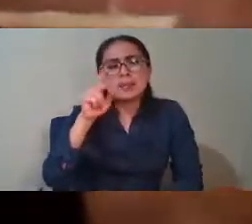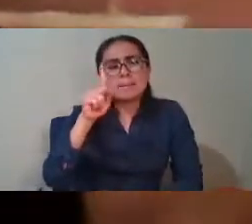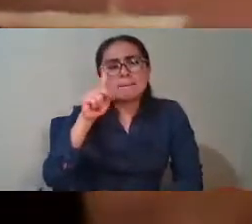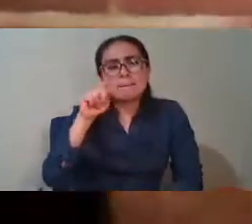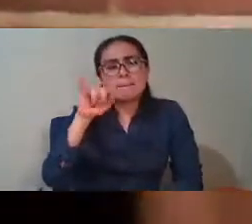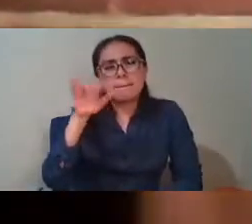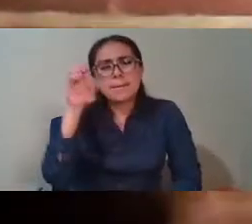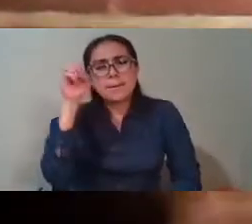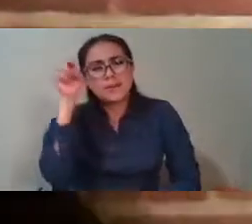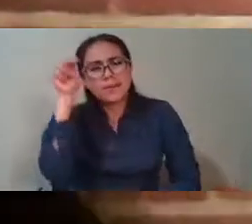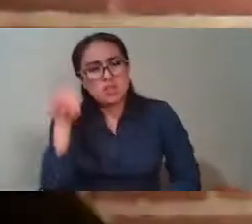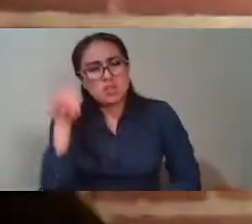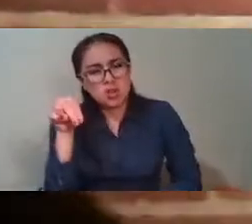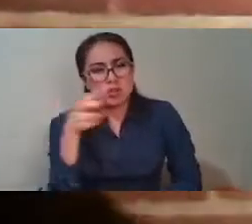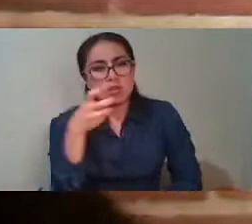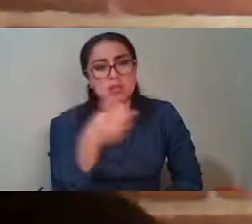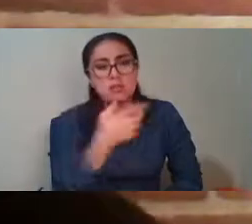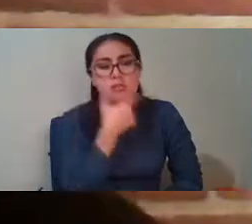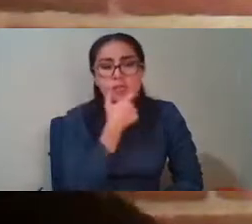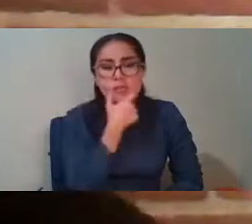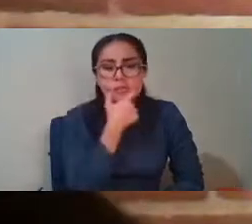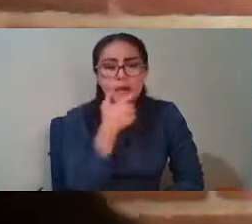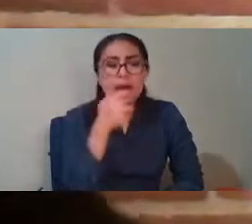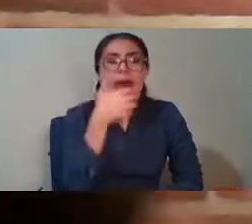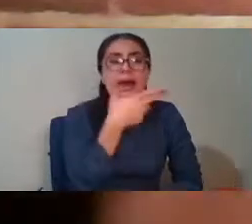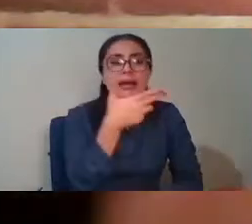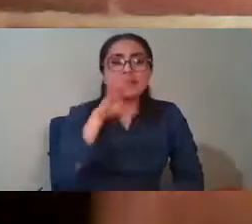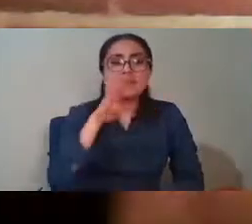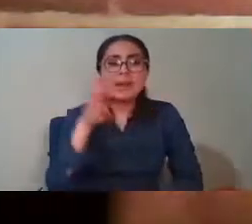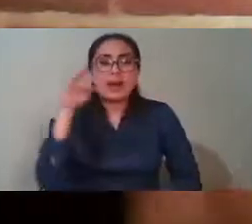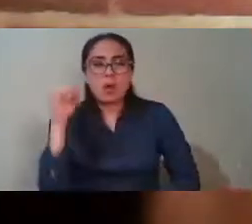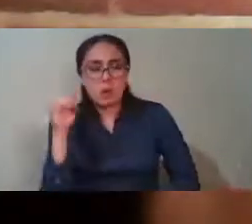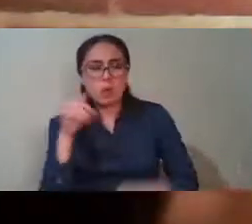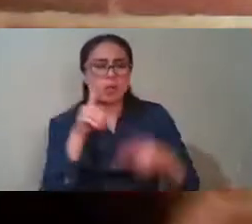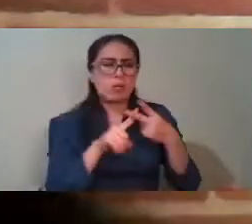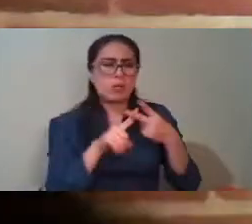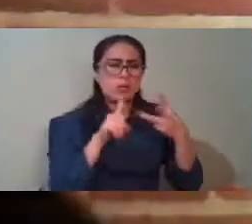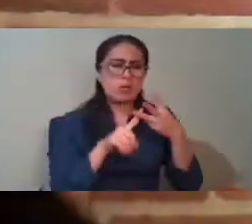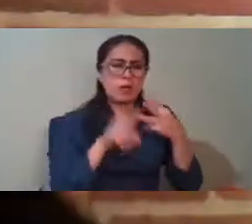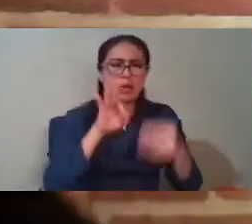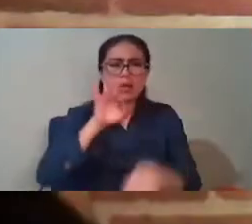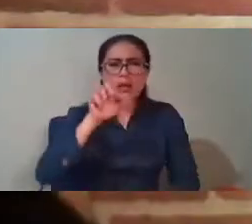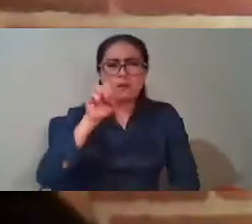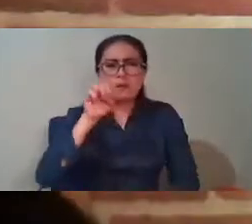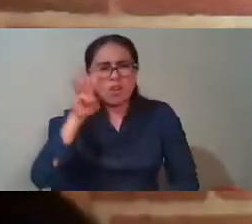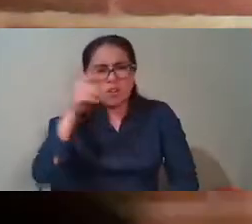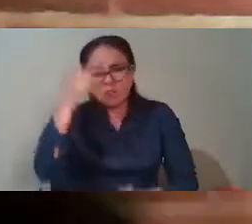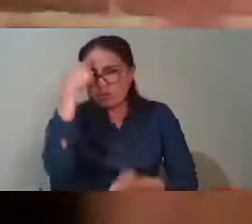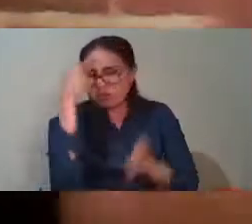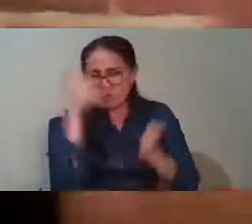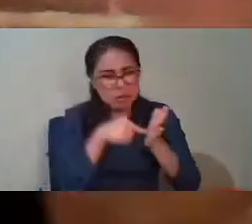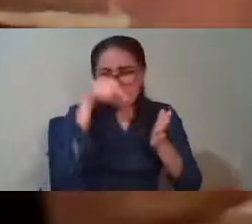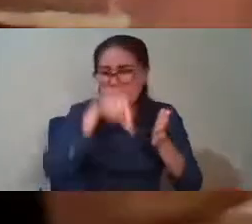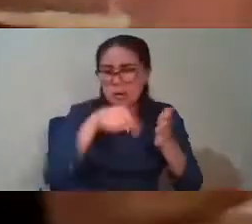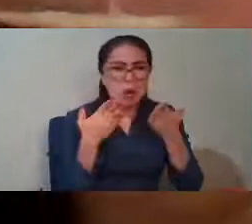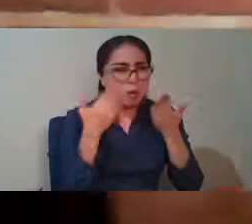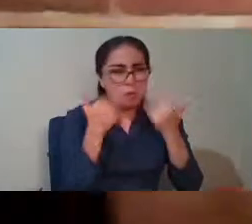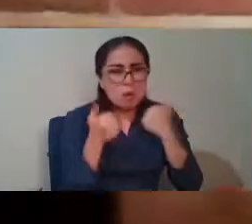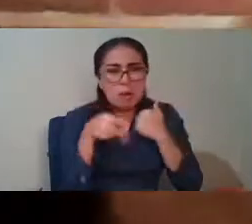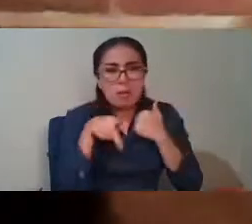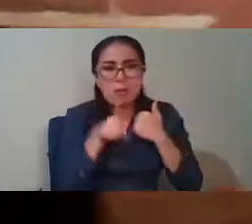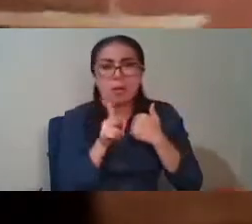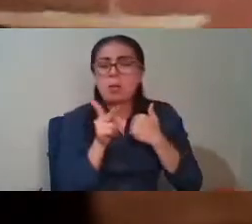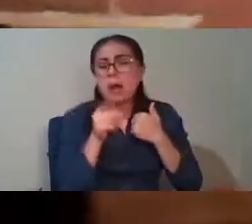Succession sería en inglés, está en HBO, está en Flow, que no sé si también existen para ustedes, y si no, lo van a encontrar en algún